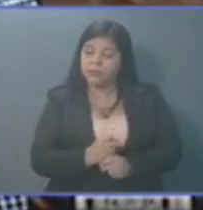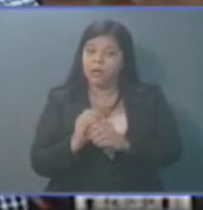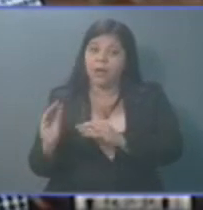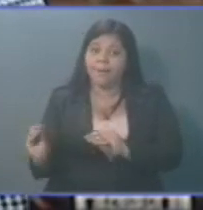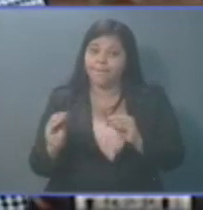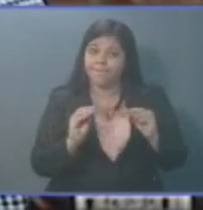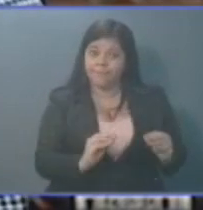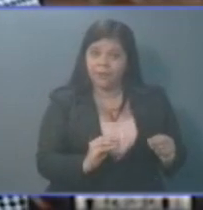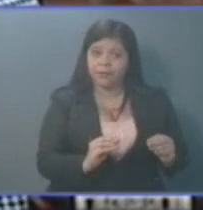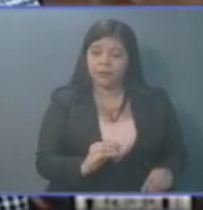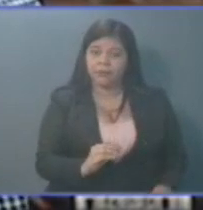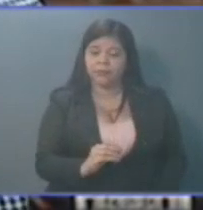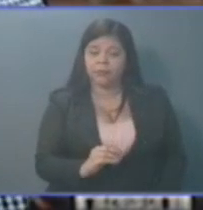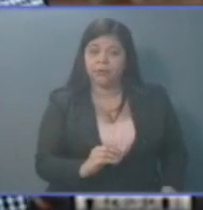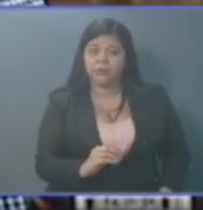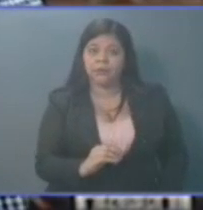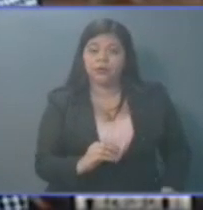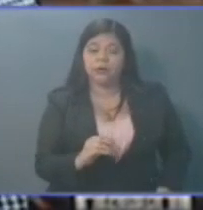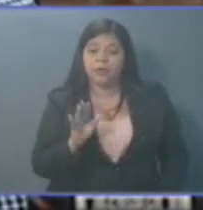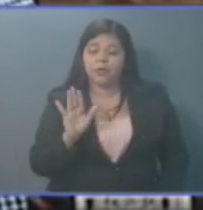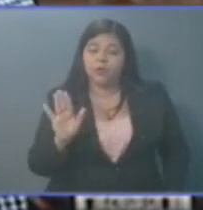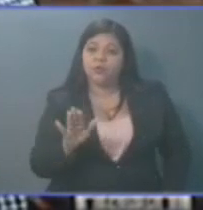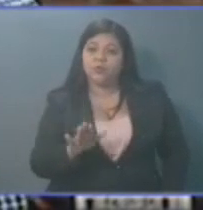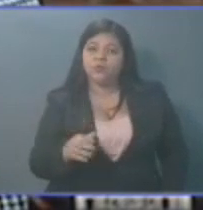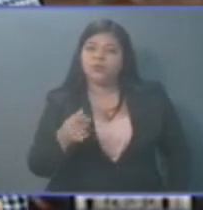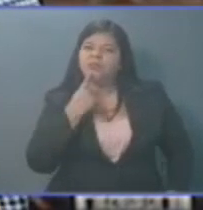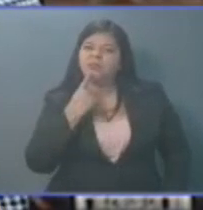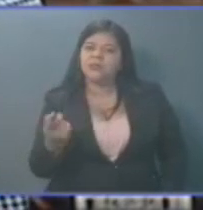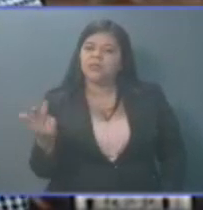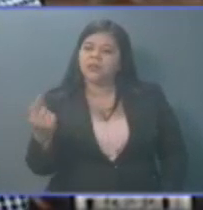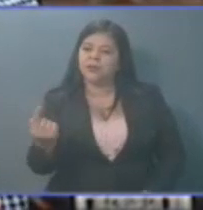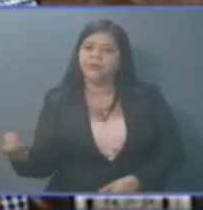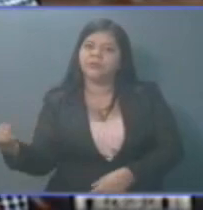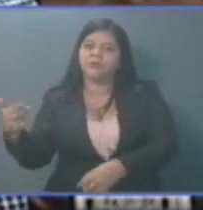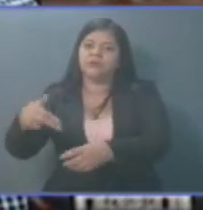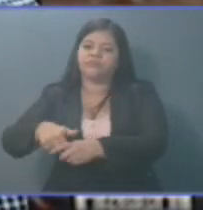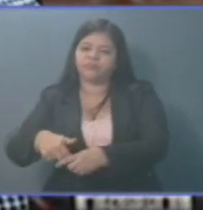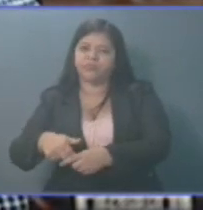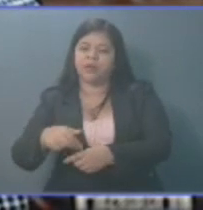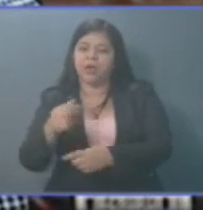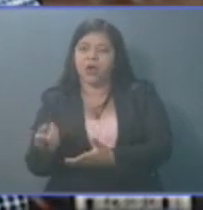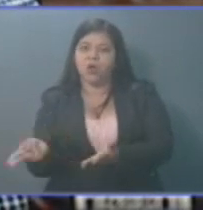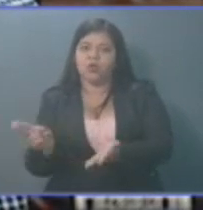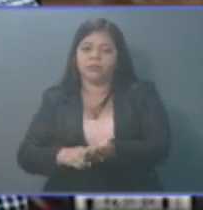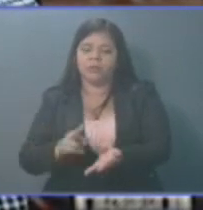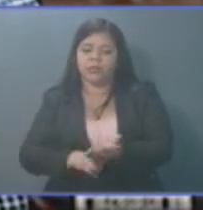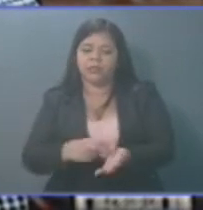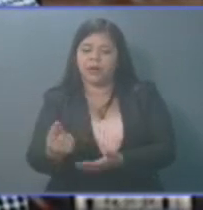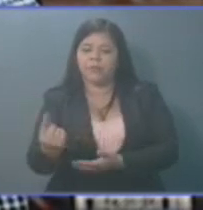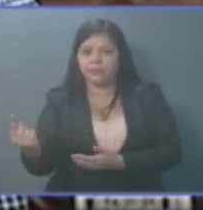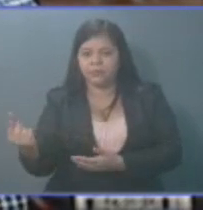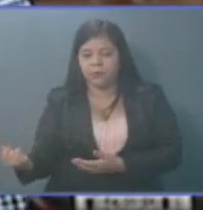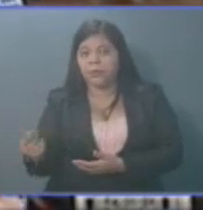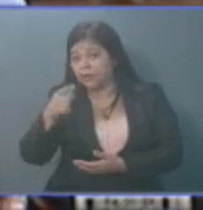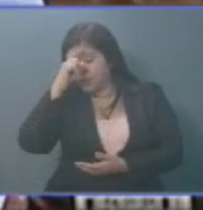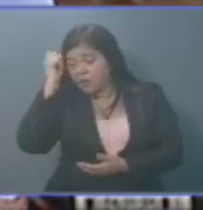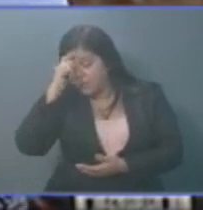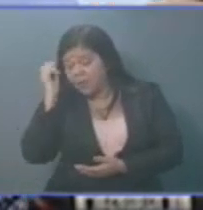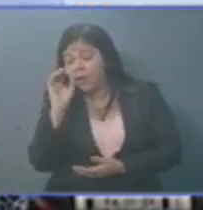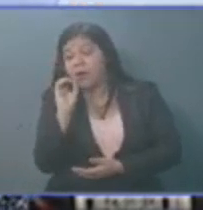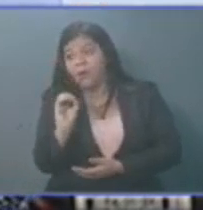implementación de su estructura orgánica, dotación de personal y bienes y servicios